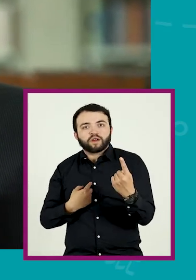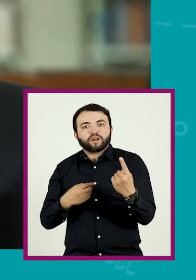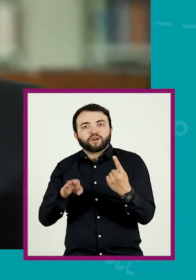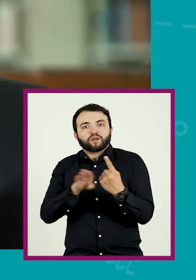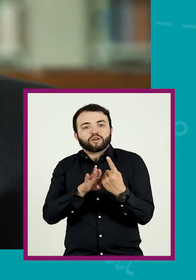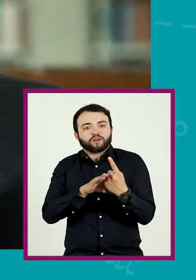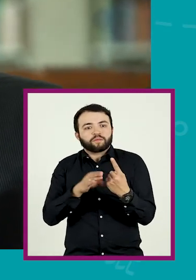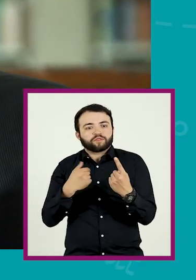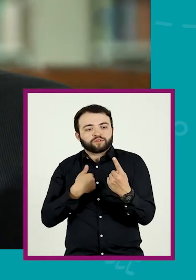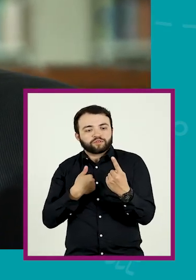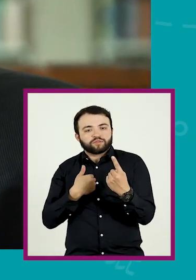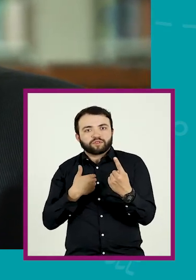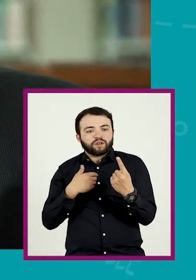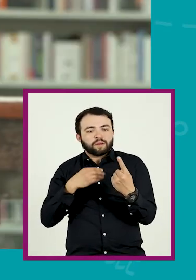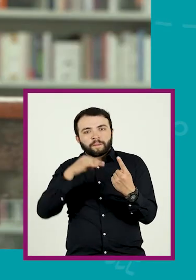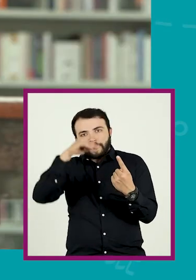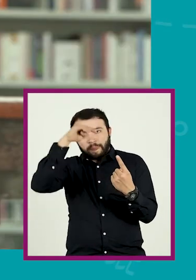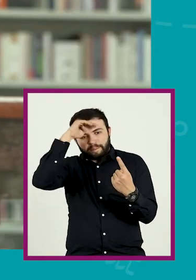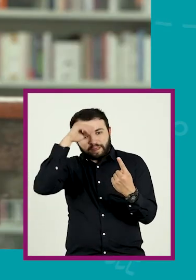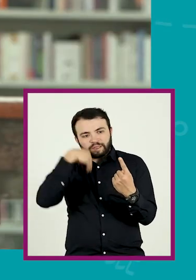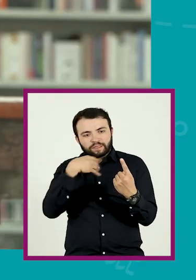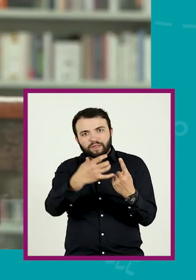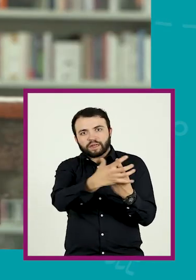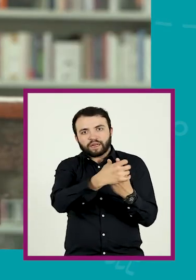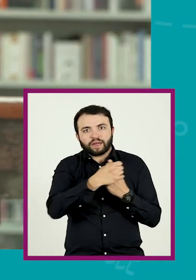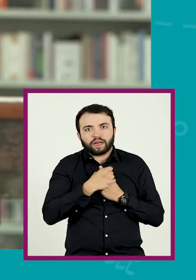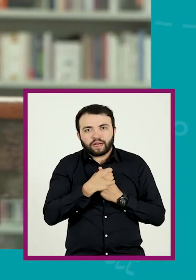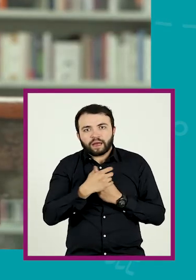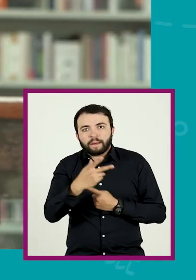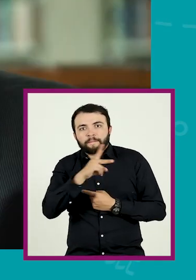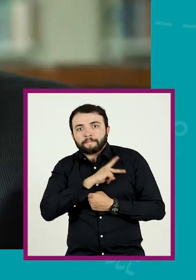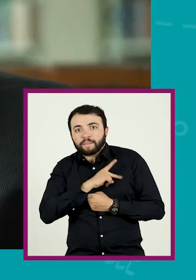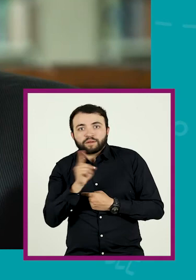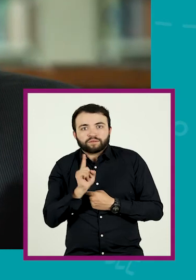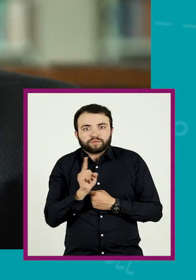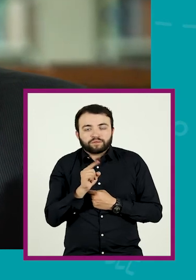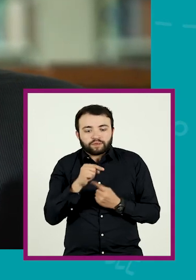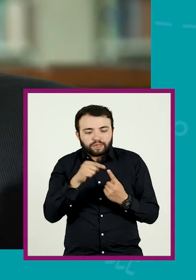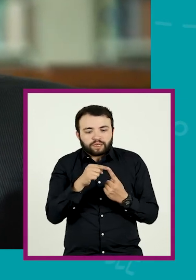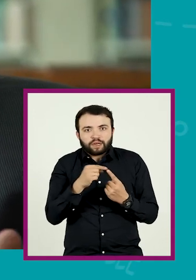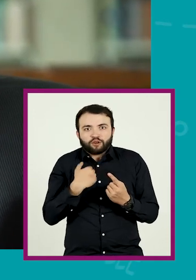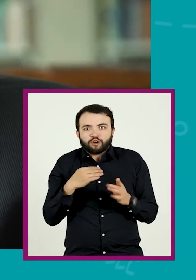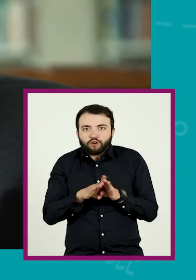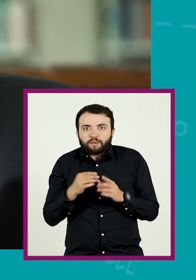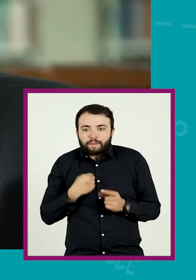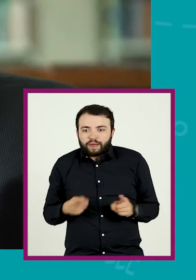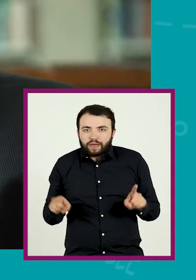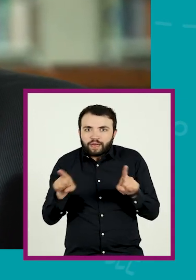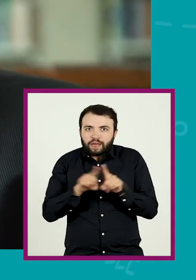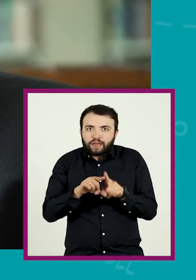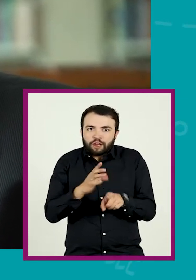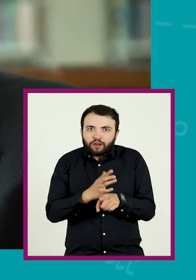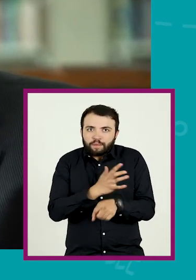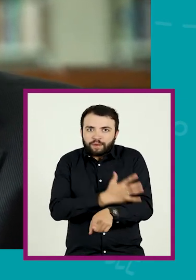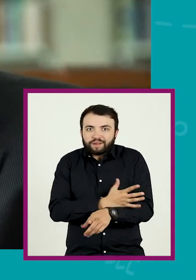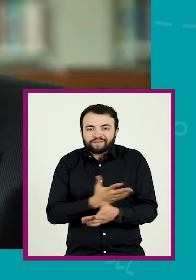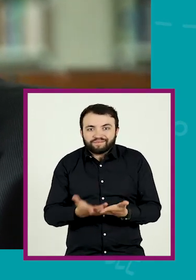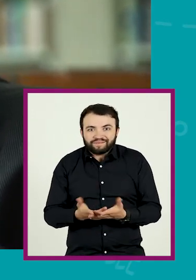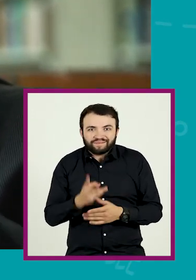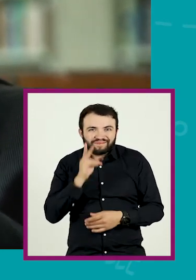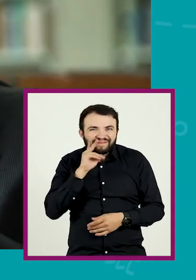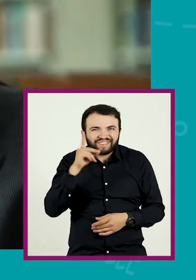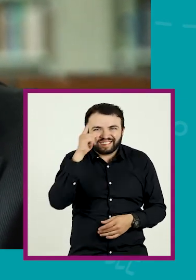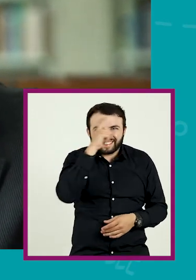un fin, claro. La conciencia de esto nos lleva a consecuencias muy importantes, ¿no? Sí. Bueno, pues es para que tengamos una